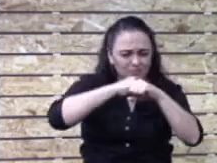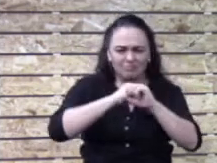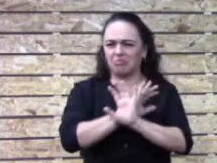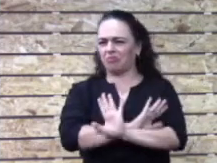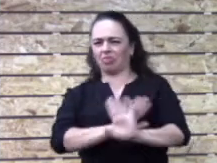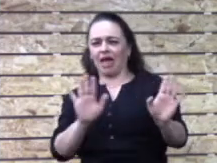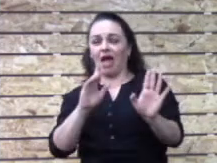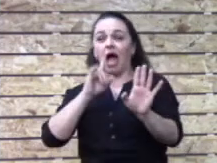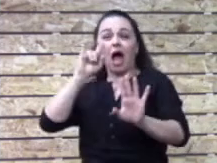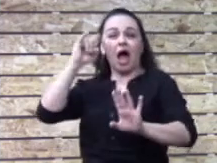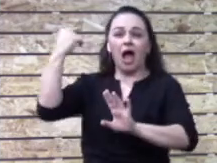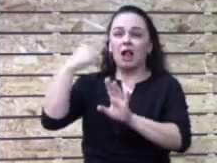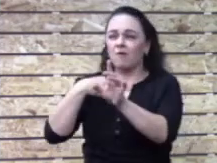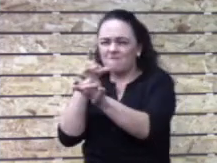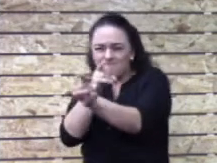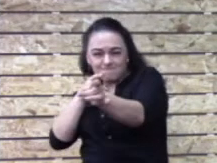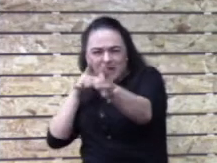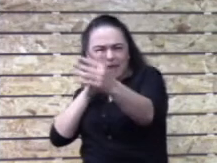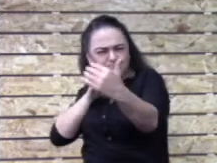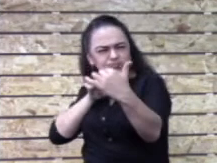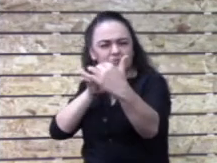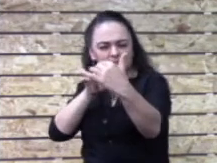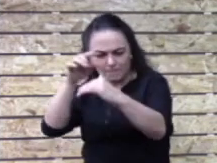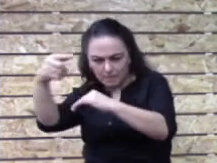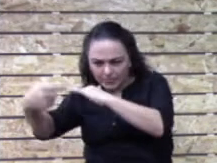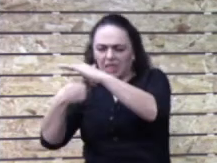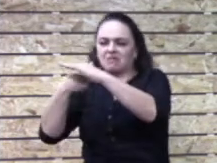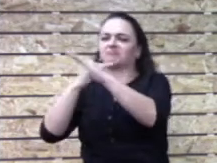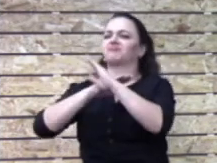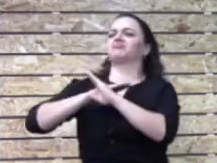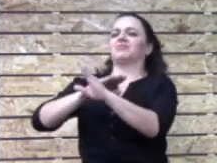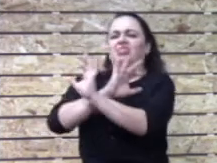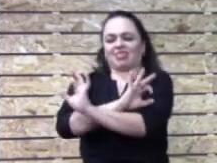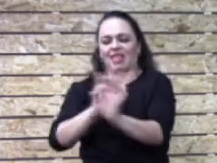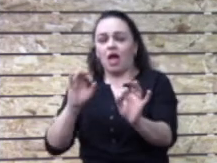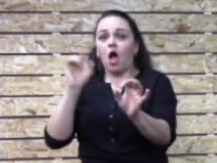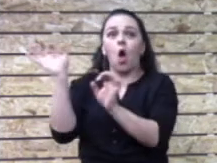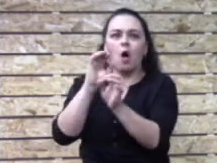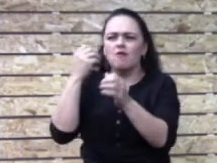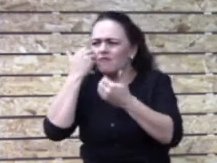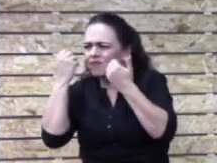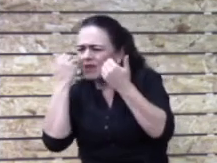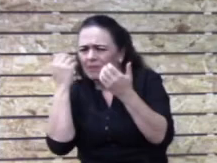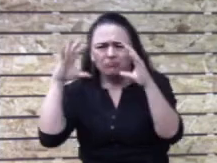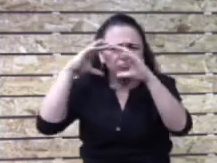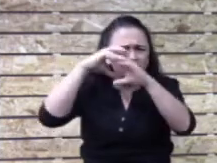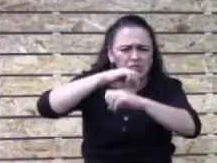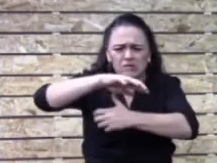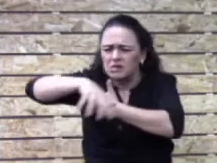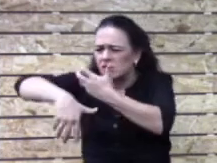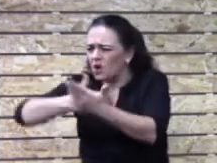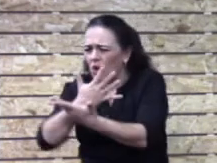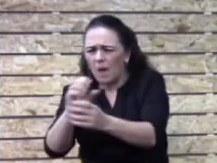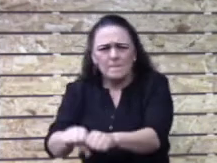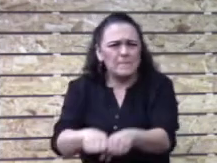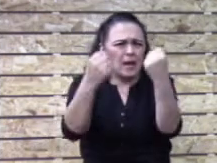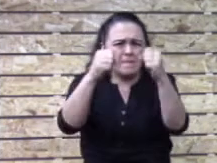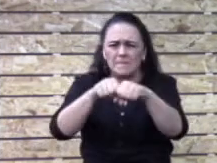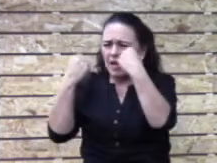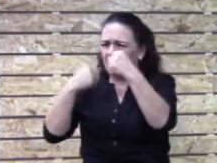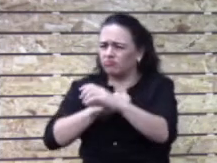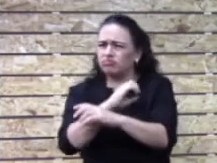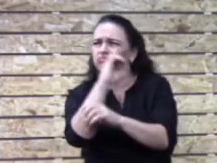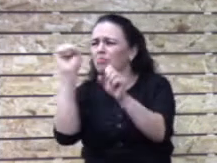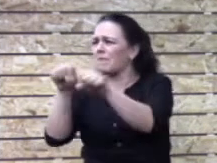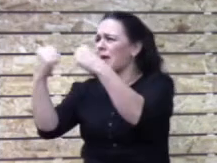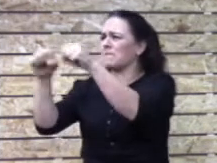que vuela de día, ni la peste que acecha en las sombras, ni la plaga que destruye a mediodía.